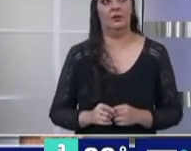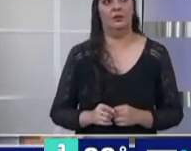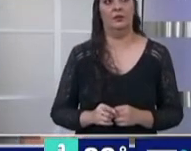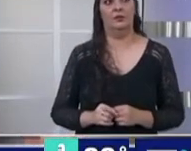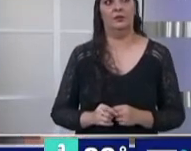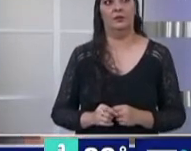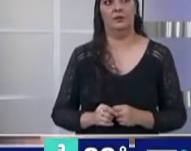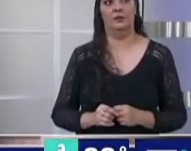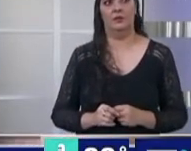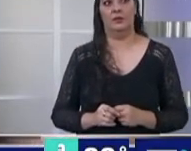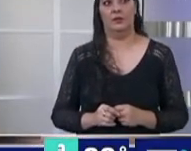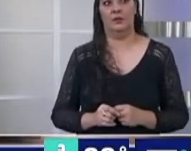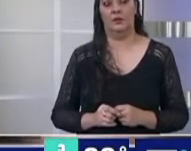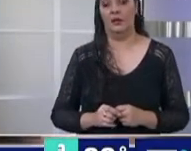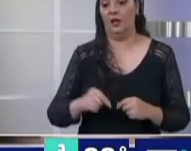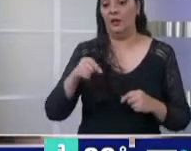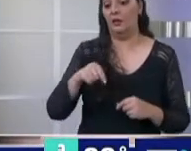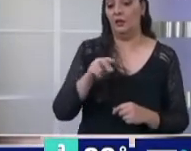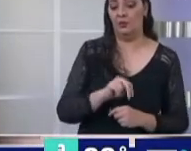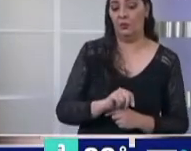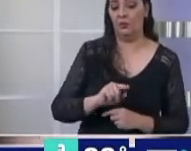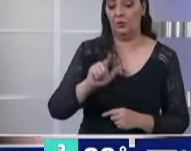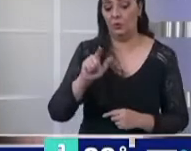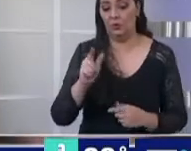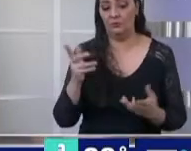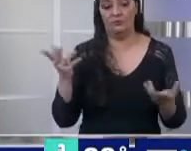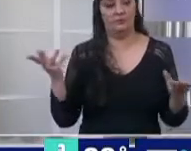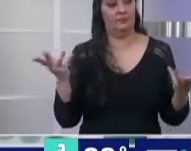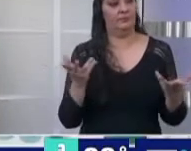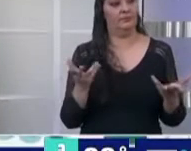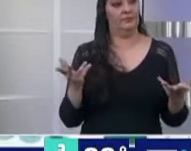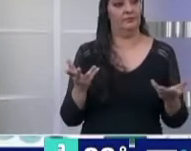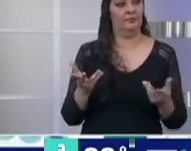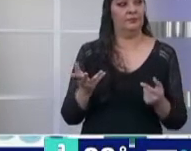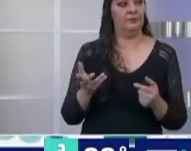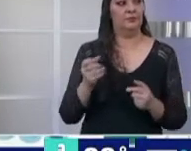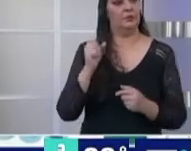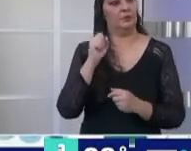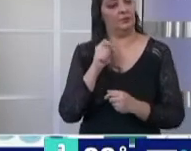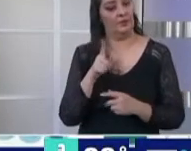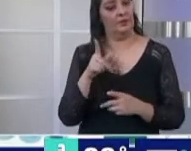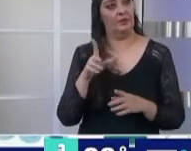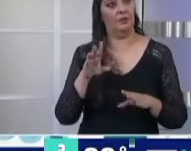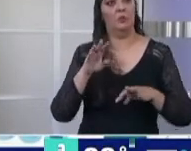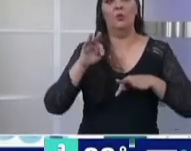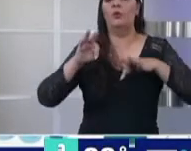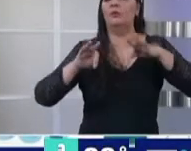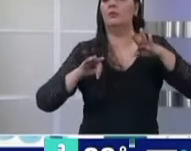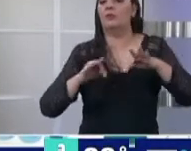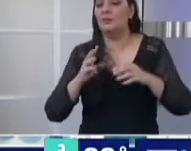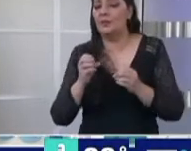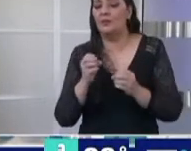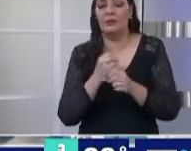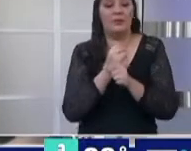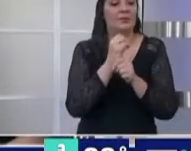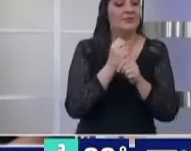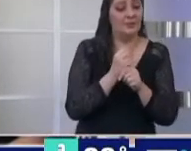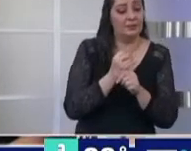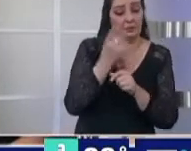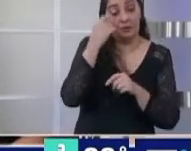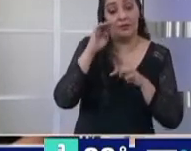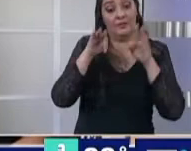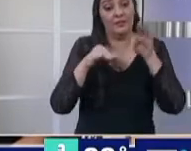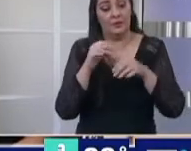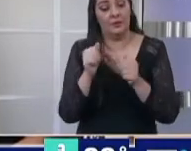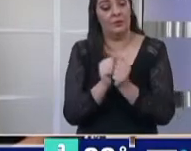menos. Aquí en Nuevo León hicimos el tratamiento de investigación de plasma, fuimos el primero en